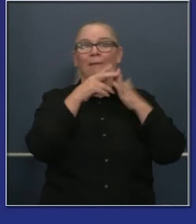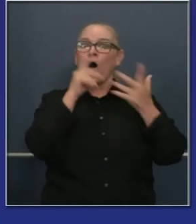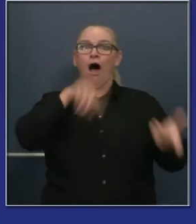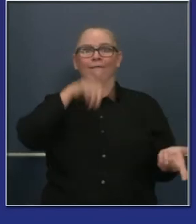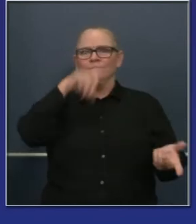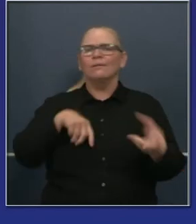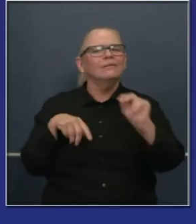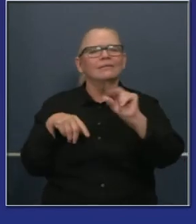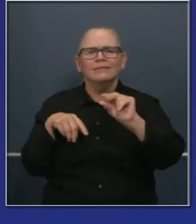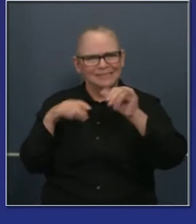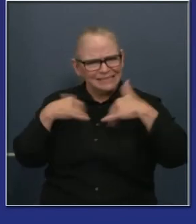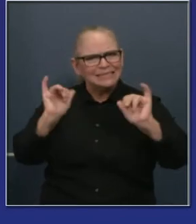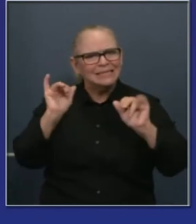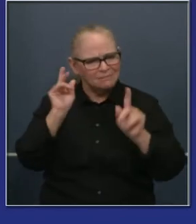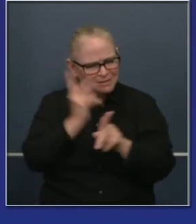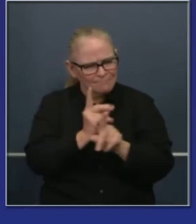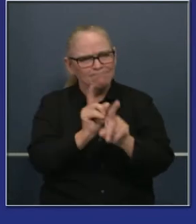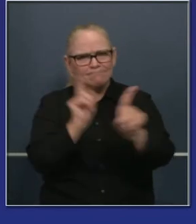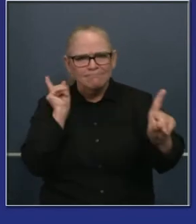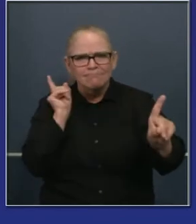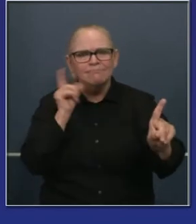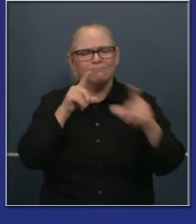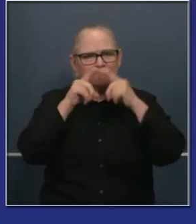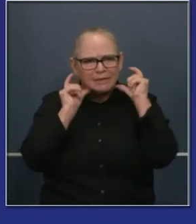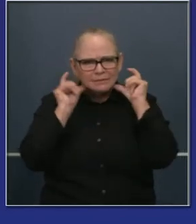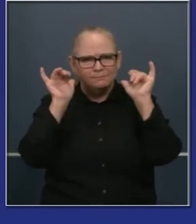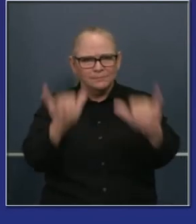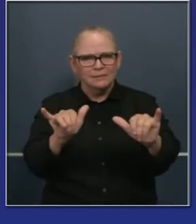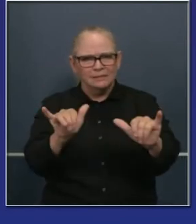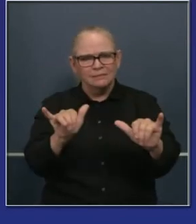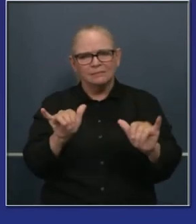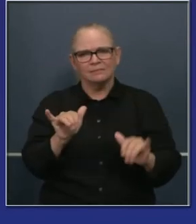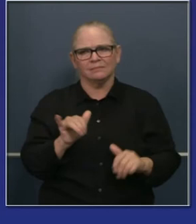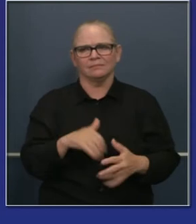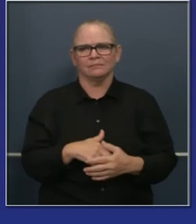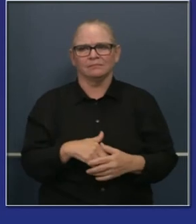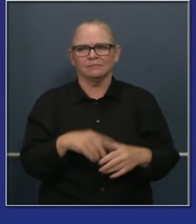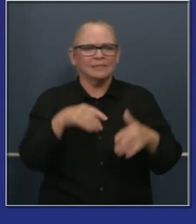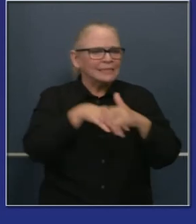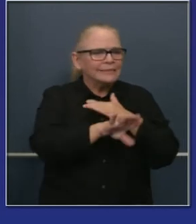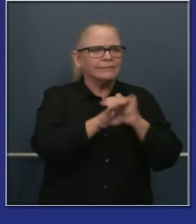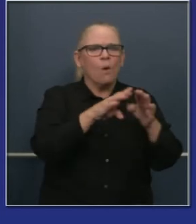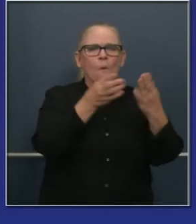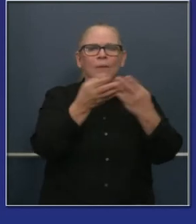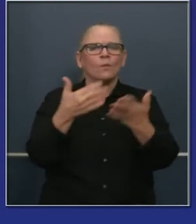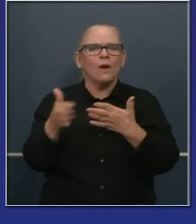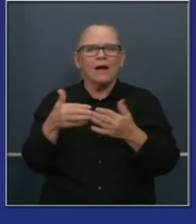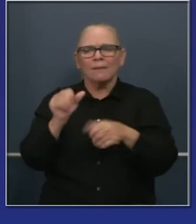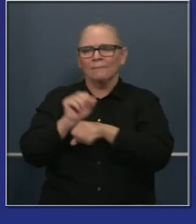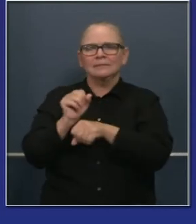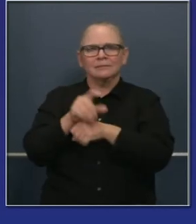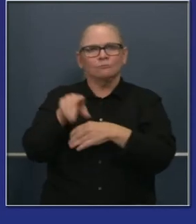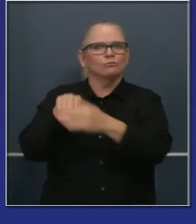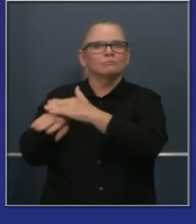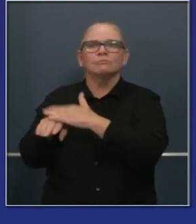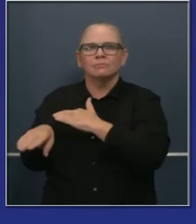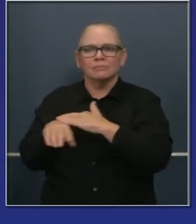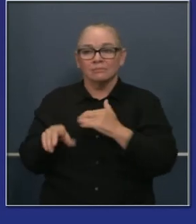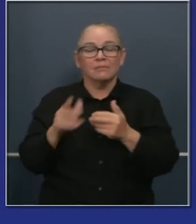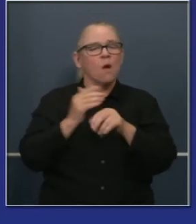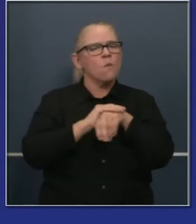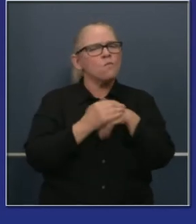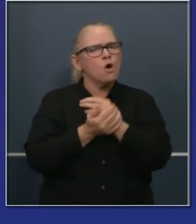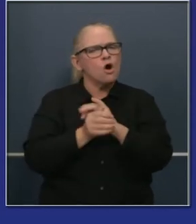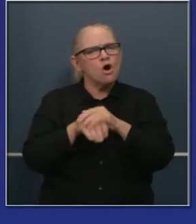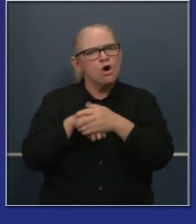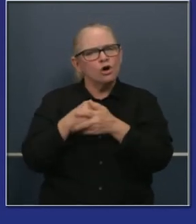y por supuesto mantener su proximidad de los demás de una manera que sea segura en cuanto a mitigar la transmisión de la enfermedad yo siempre trabajo